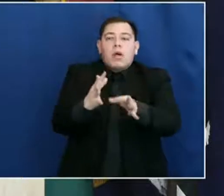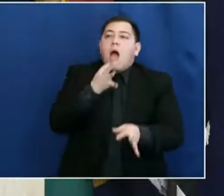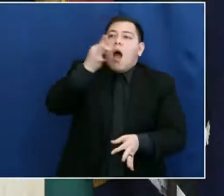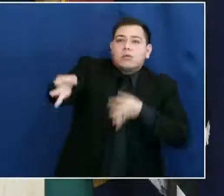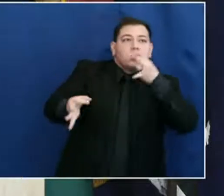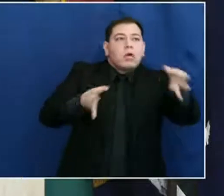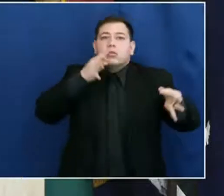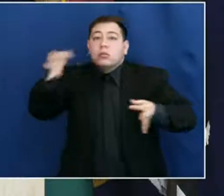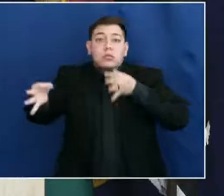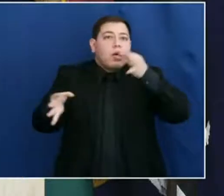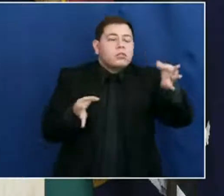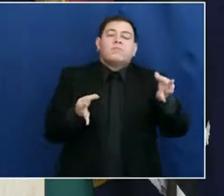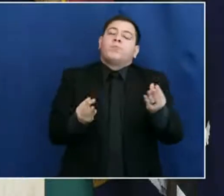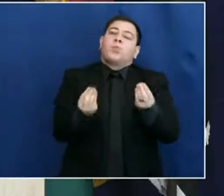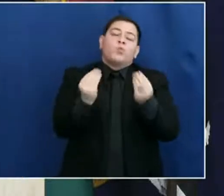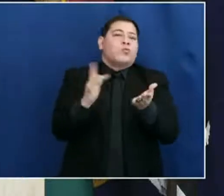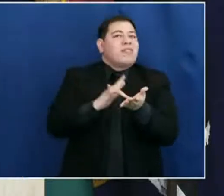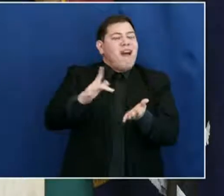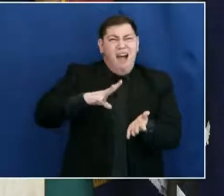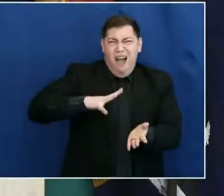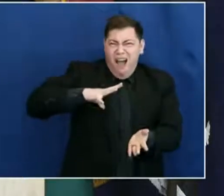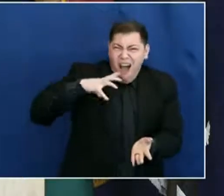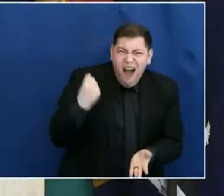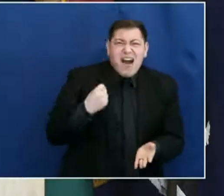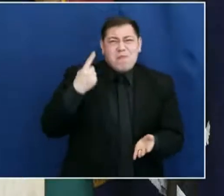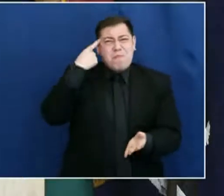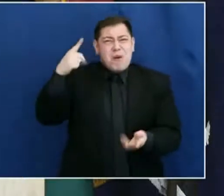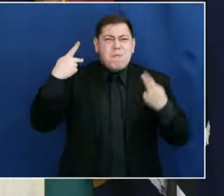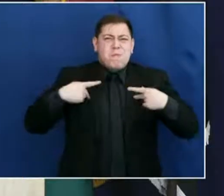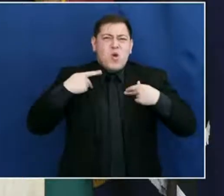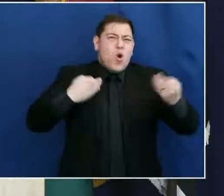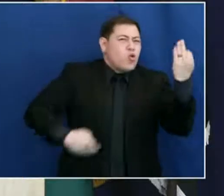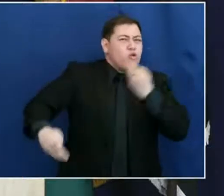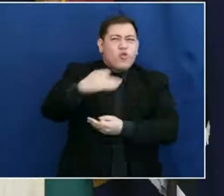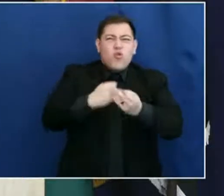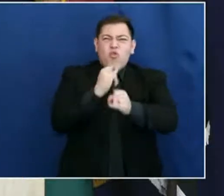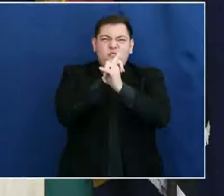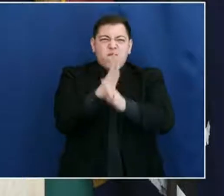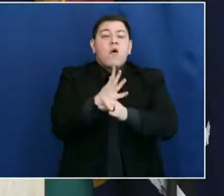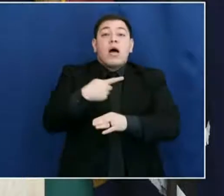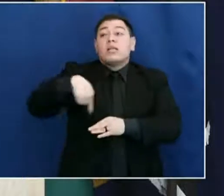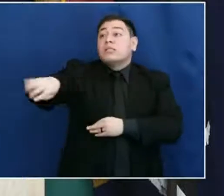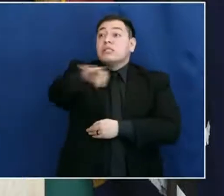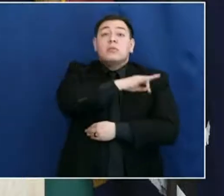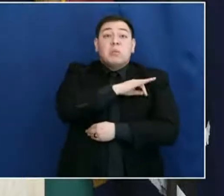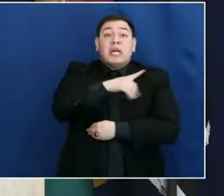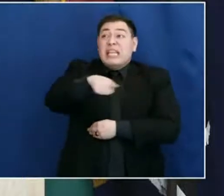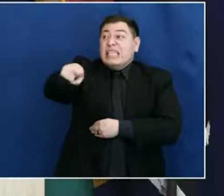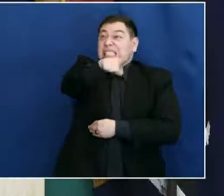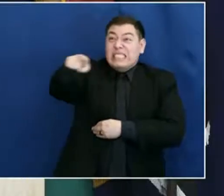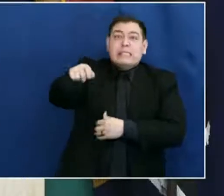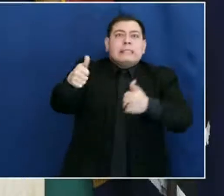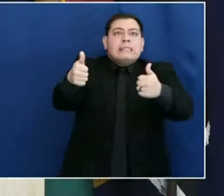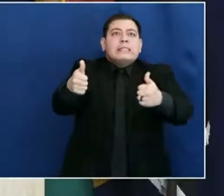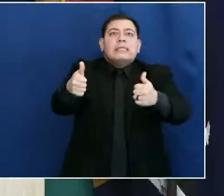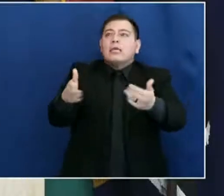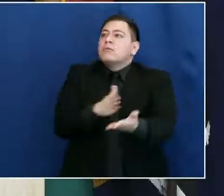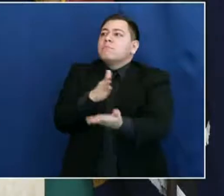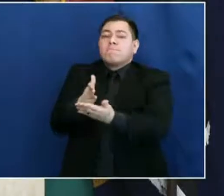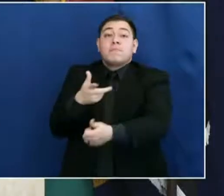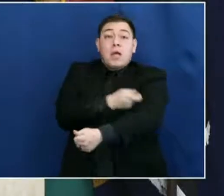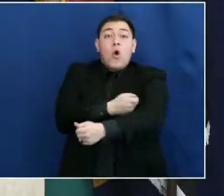las vacunas, les agradecemos sus esfuerzos y les pedimos que hay que seguir trabajando juntos. Hemos logrado ya